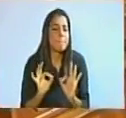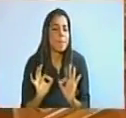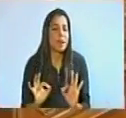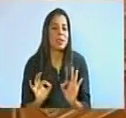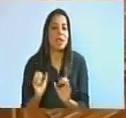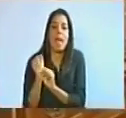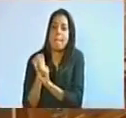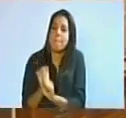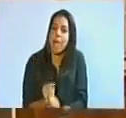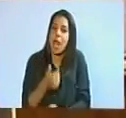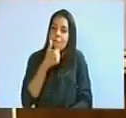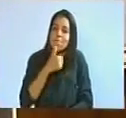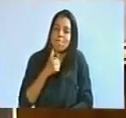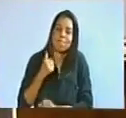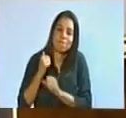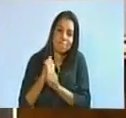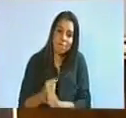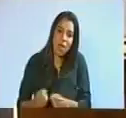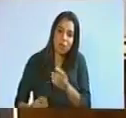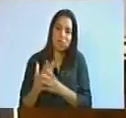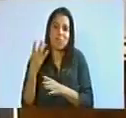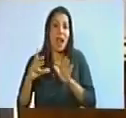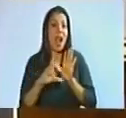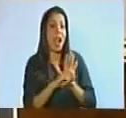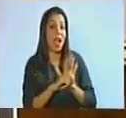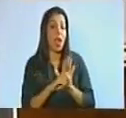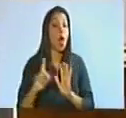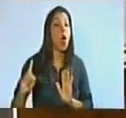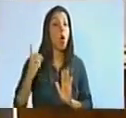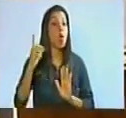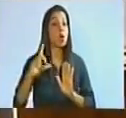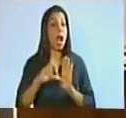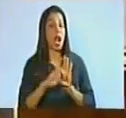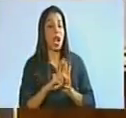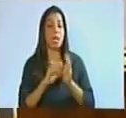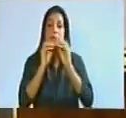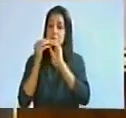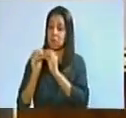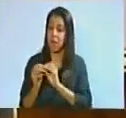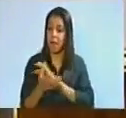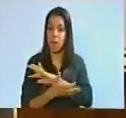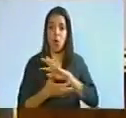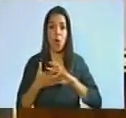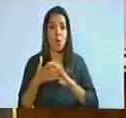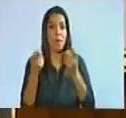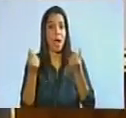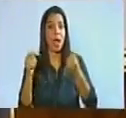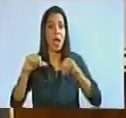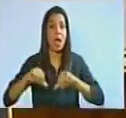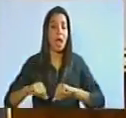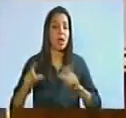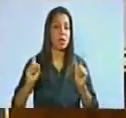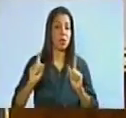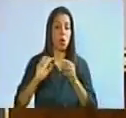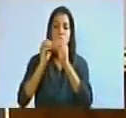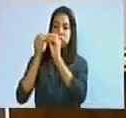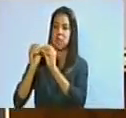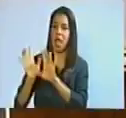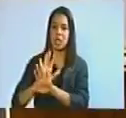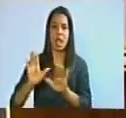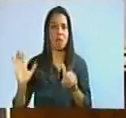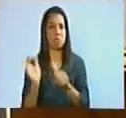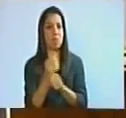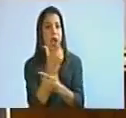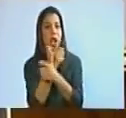muy esperada. Pero tenemos que aclarar a nuestro pueblo que una sola ley no va a resolver el problema económico. No podemos generar